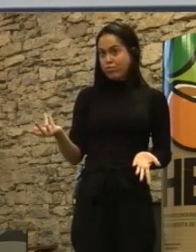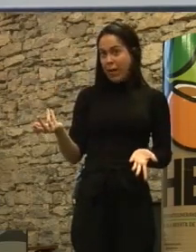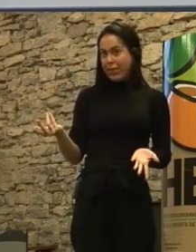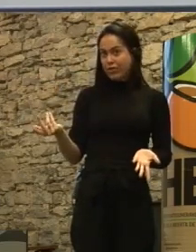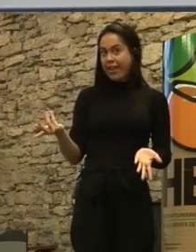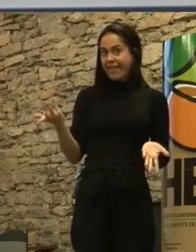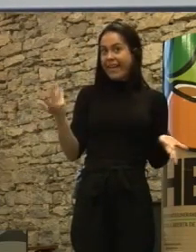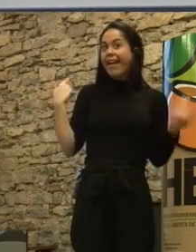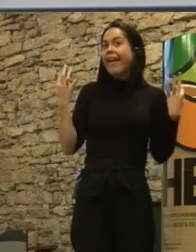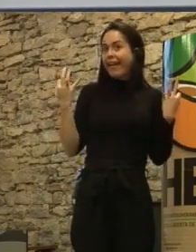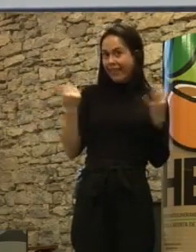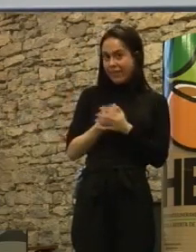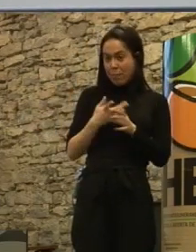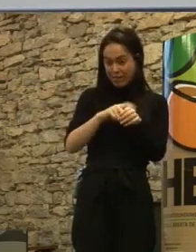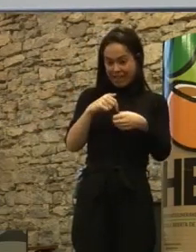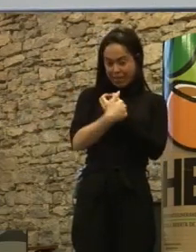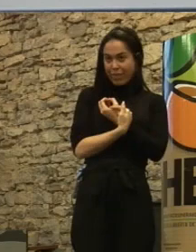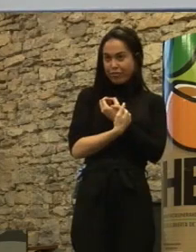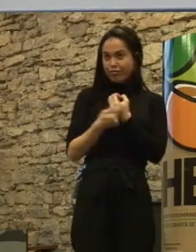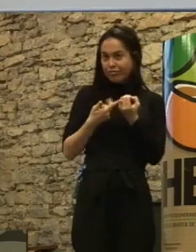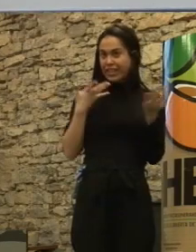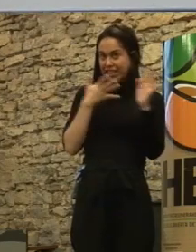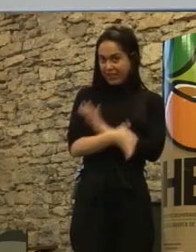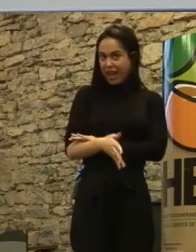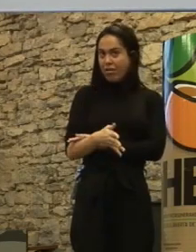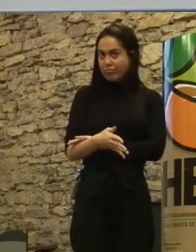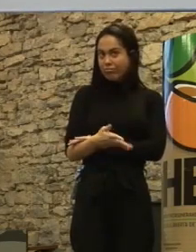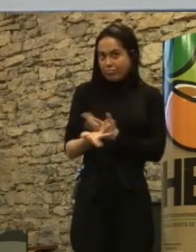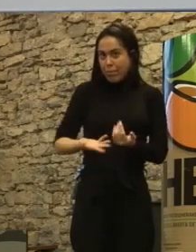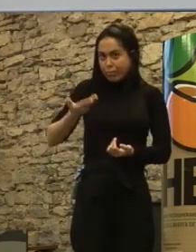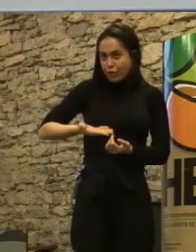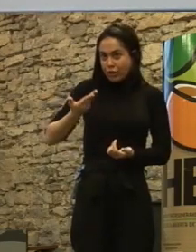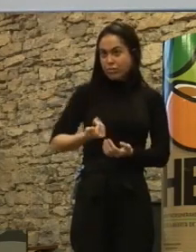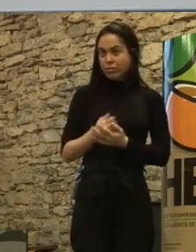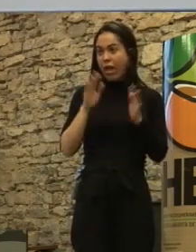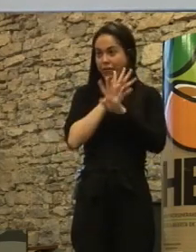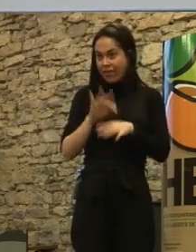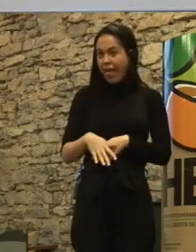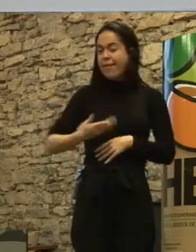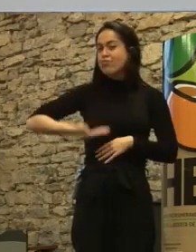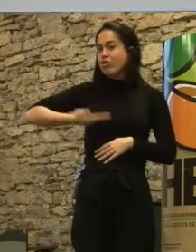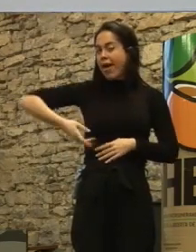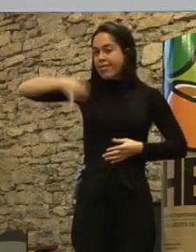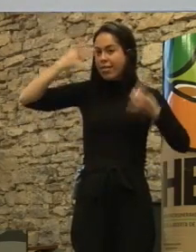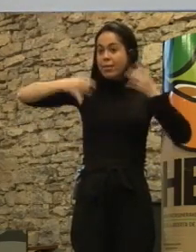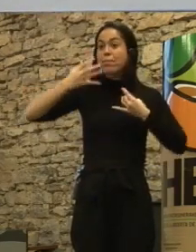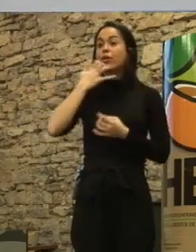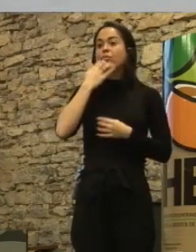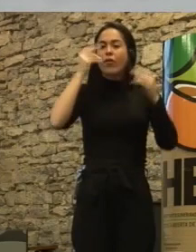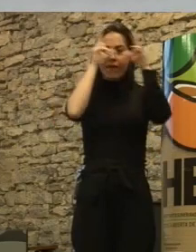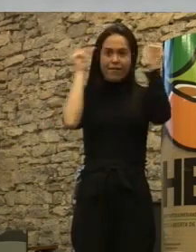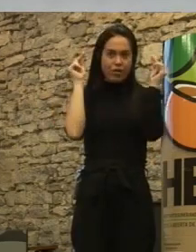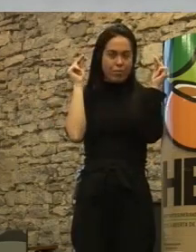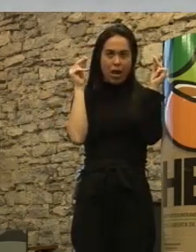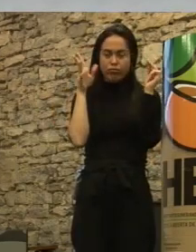participación. A lo mejor este sí es un caldo de cultivo para que haya este tipo de ideas. Mirar las enfermeras, es